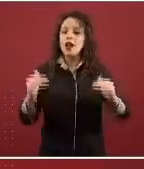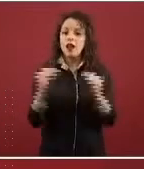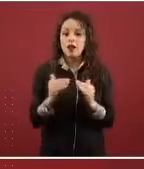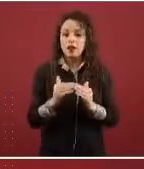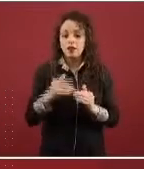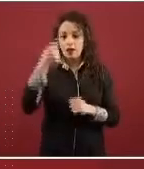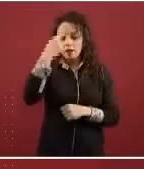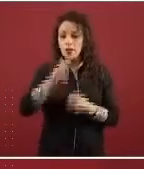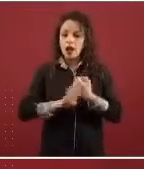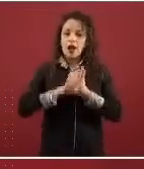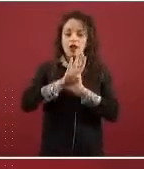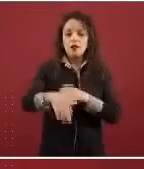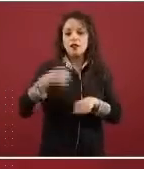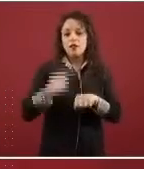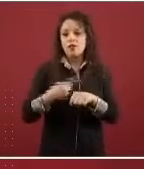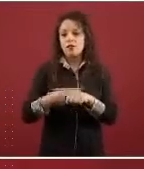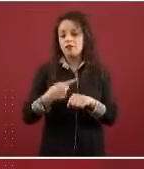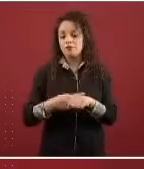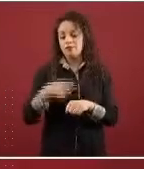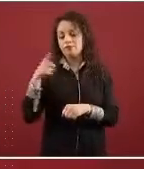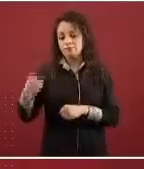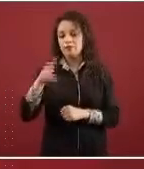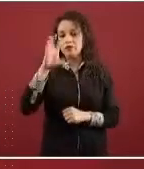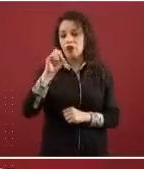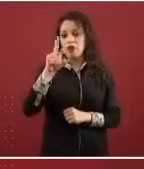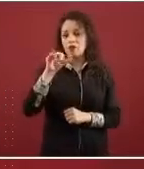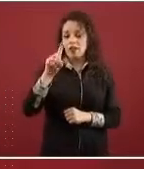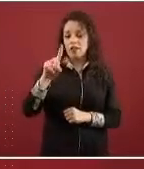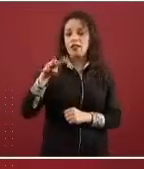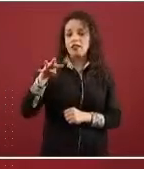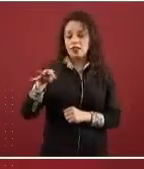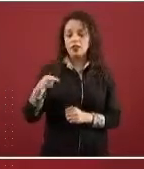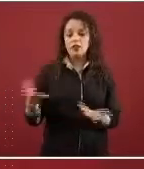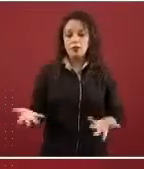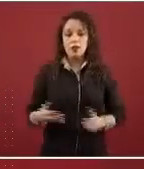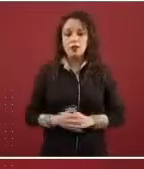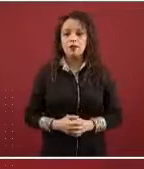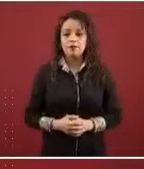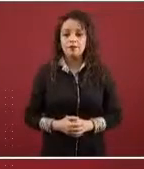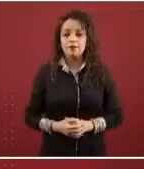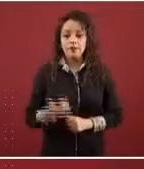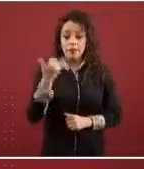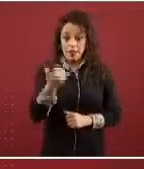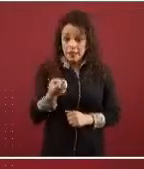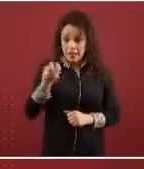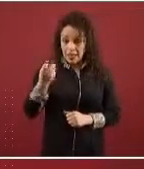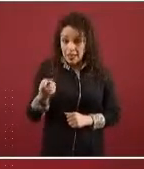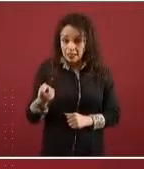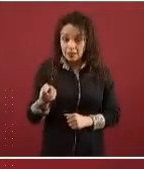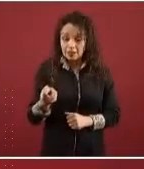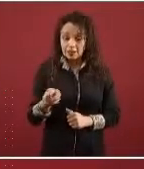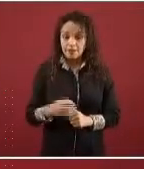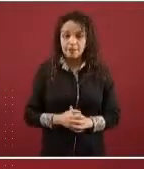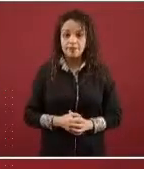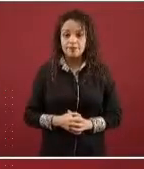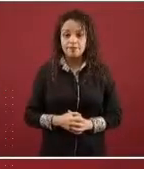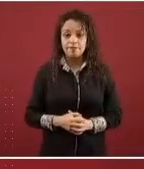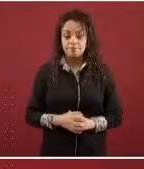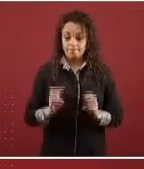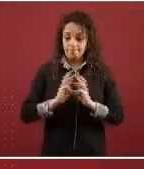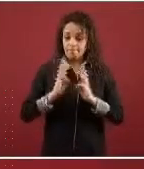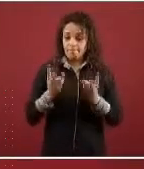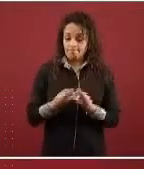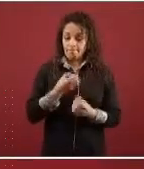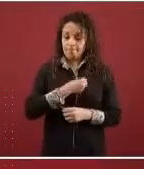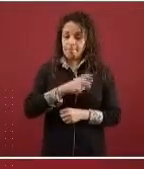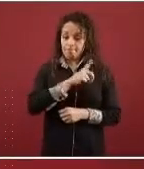la enfermedad causada por el COVID-19 y que en virtud de lo anterior, este Consejo de Salubridad